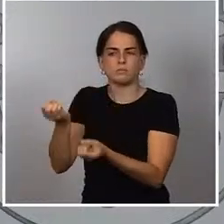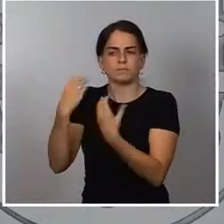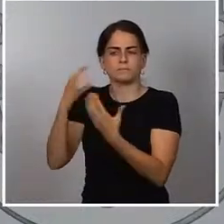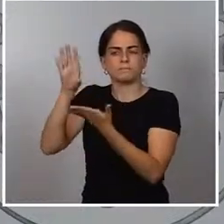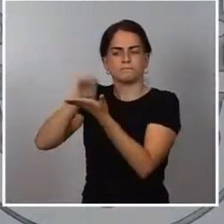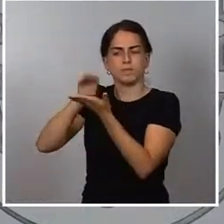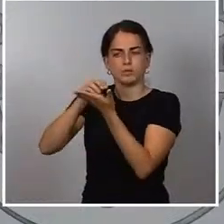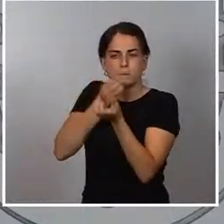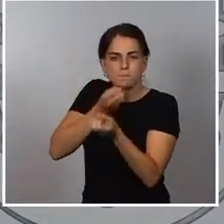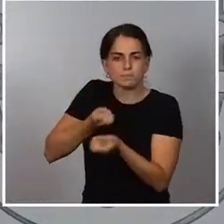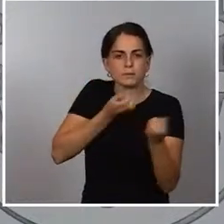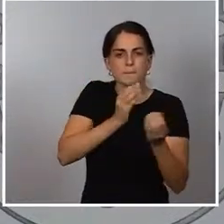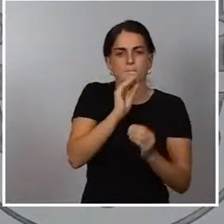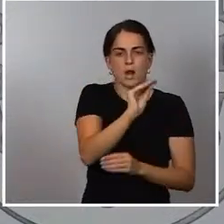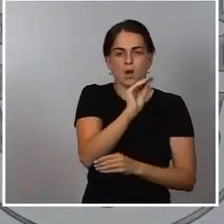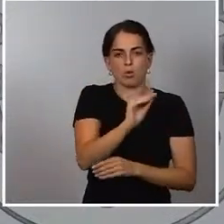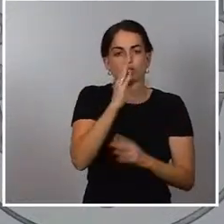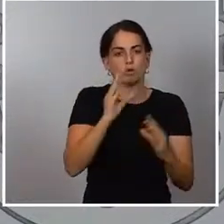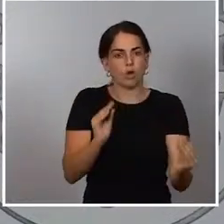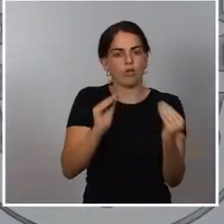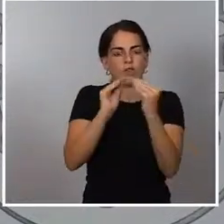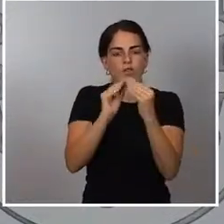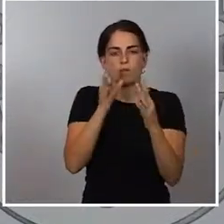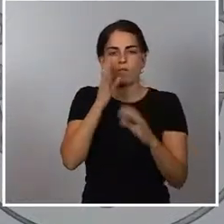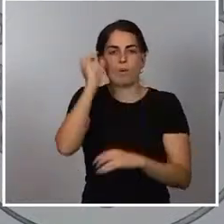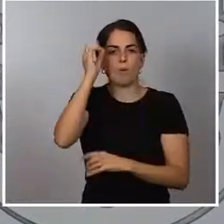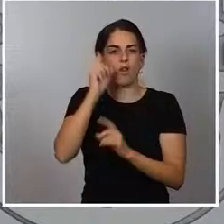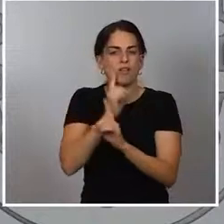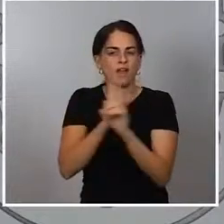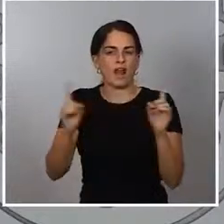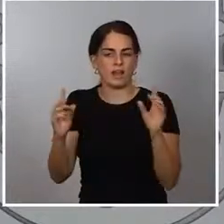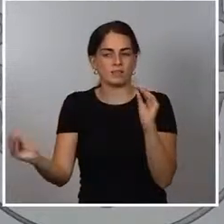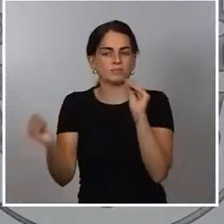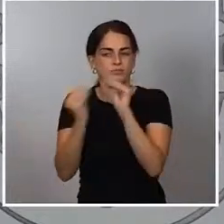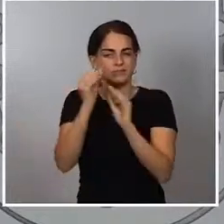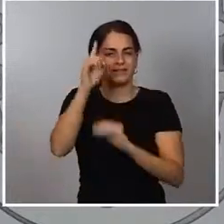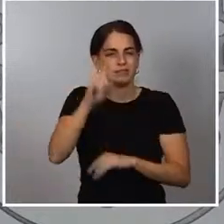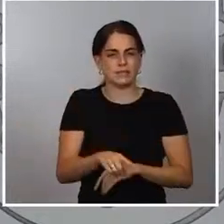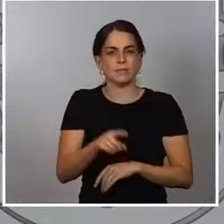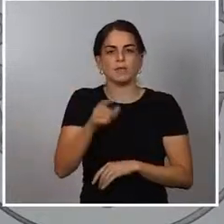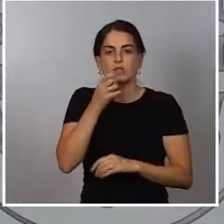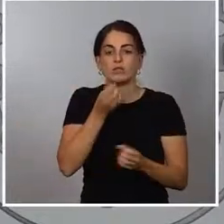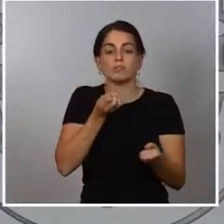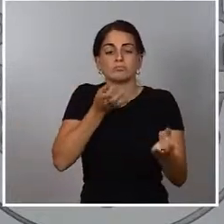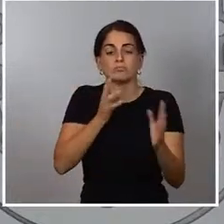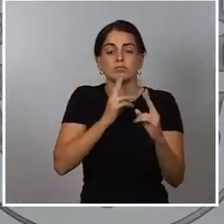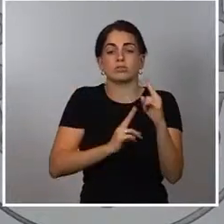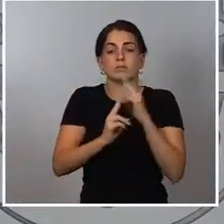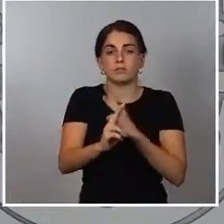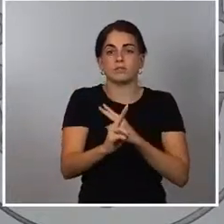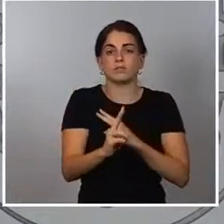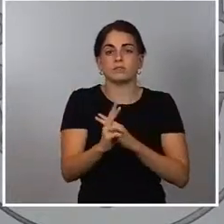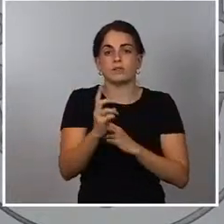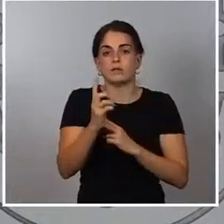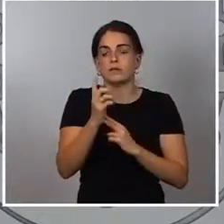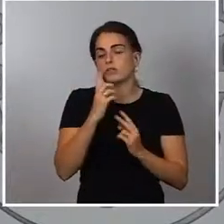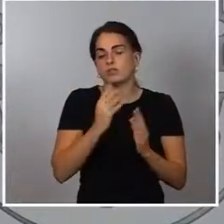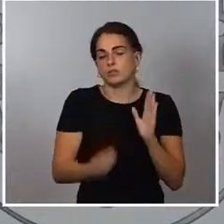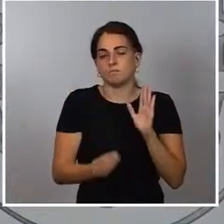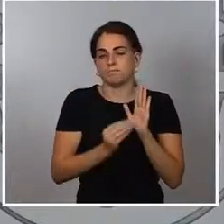ponencias de alertas también ha planteado esto y he dicho que está que usted plantea no está no está sobre la